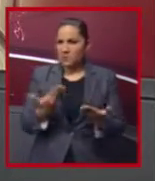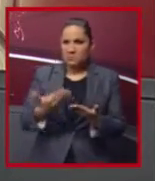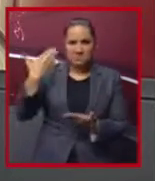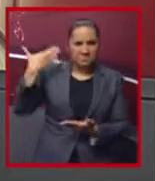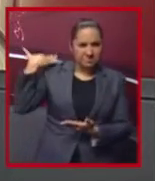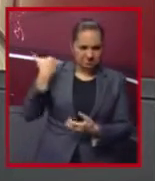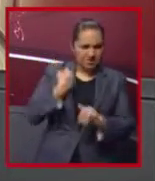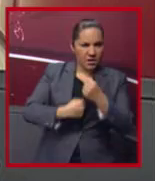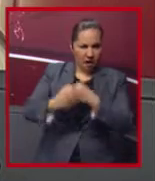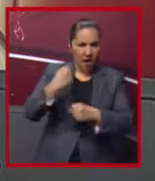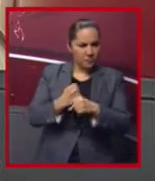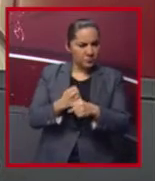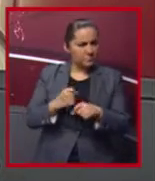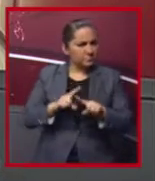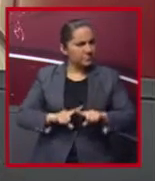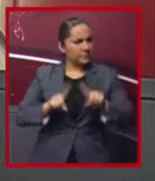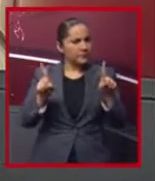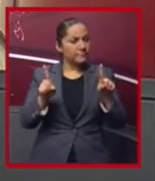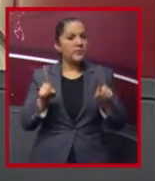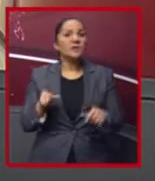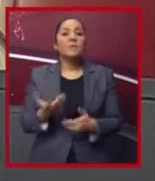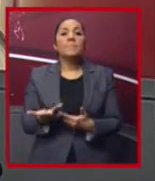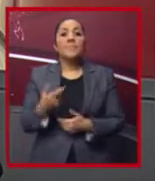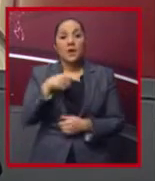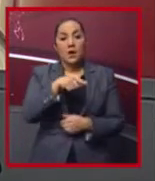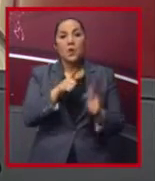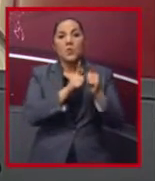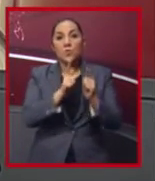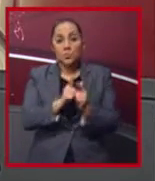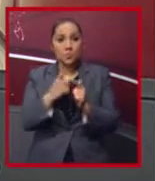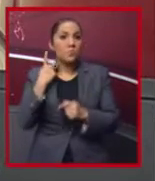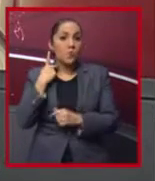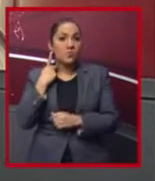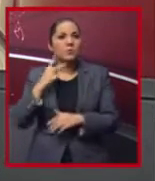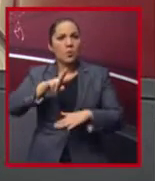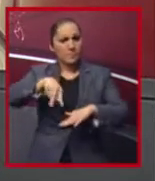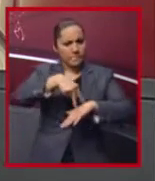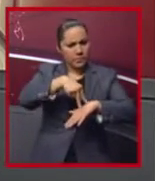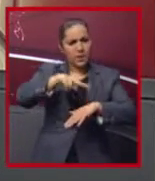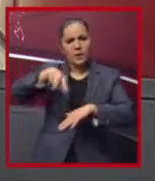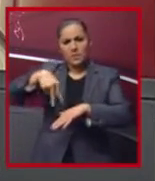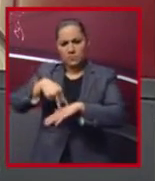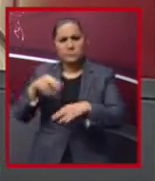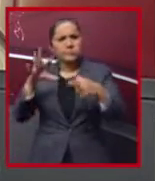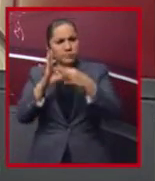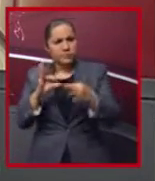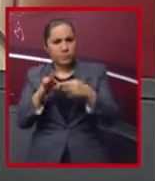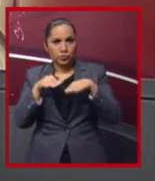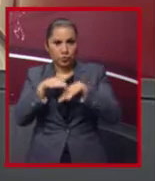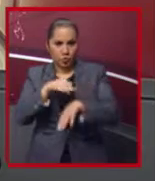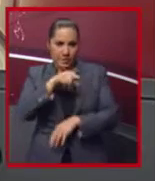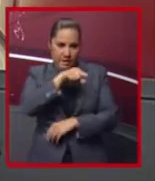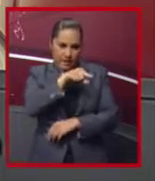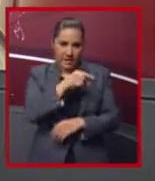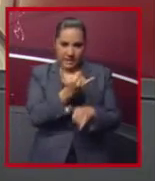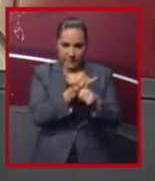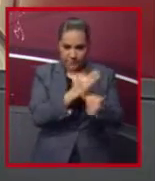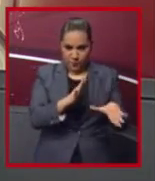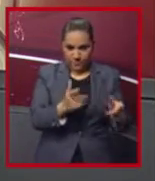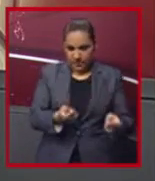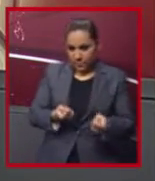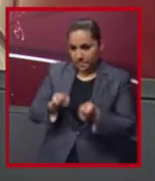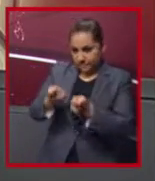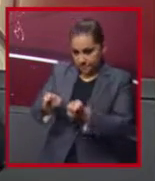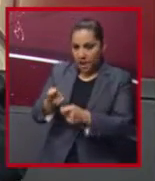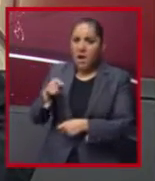algunos años, y es que los grupos parlamentarios se pronuncian en tribuna respecto al informe presentado por el ombudsman, quien después